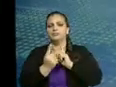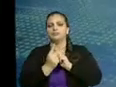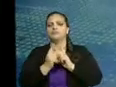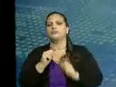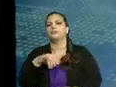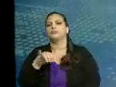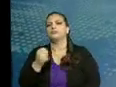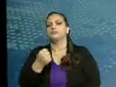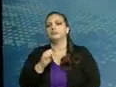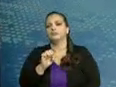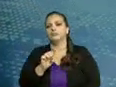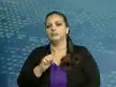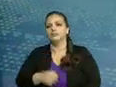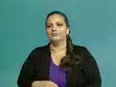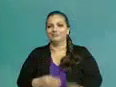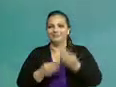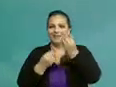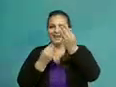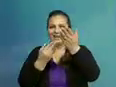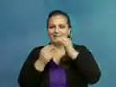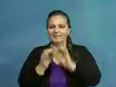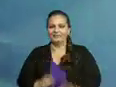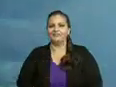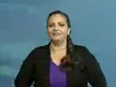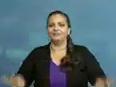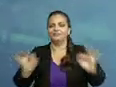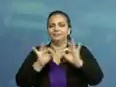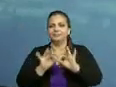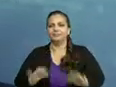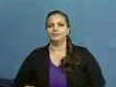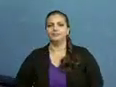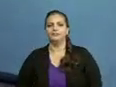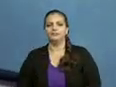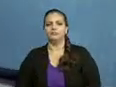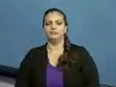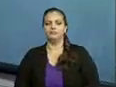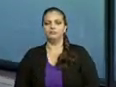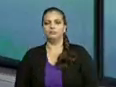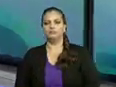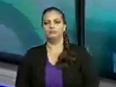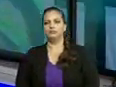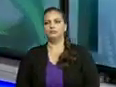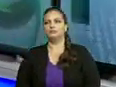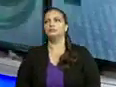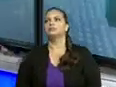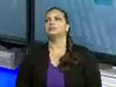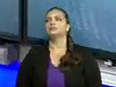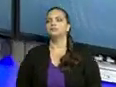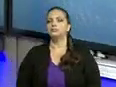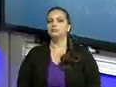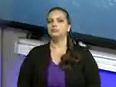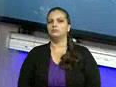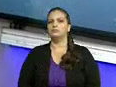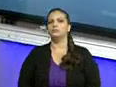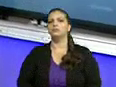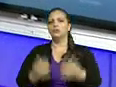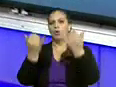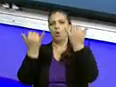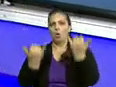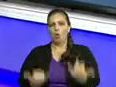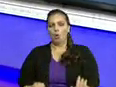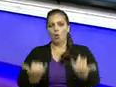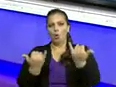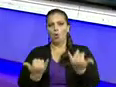tanto, yo tengo importante información que quiero compartir con ustedes e indicarles que este viernes se conocerá quiénes son